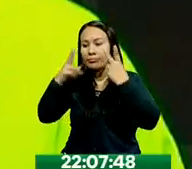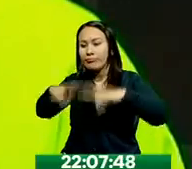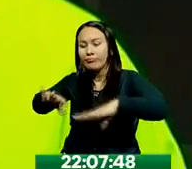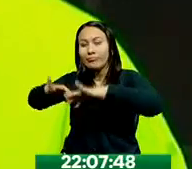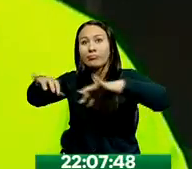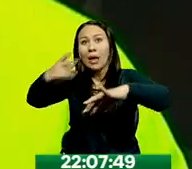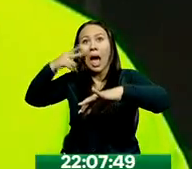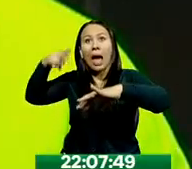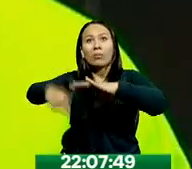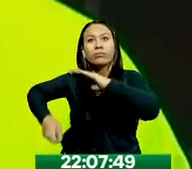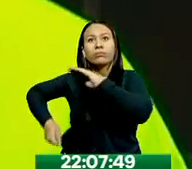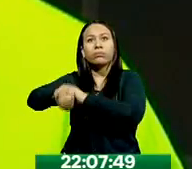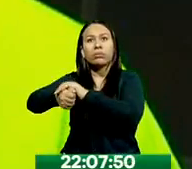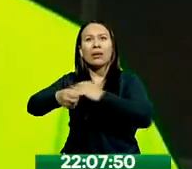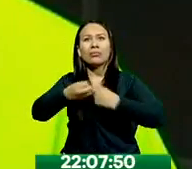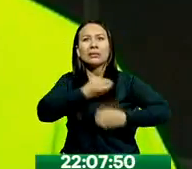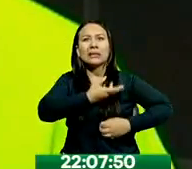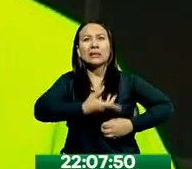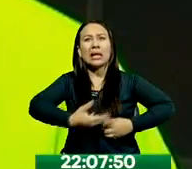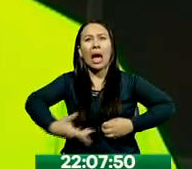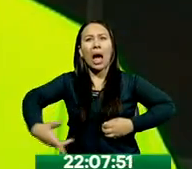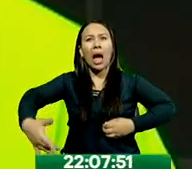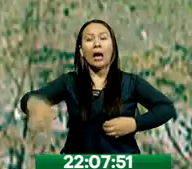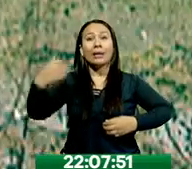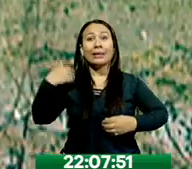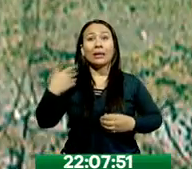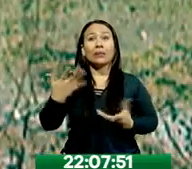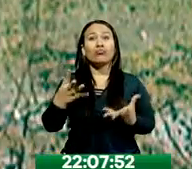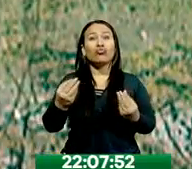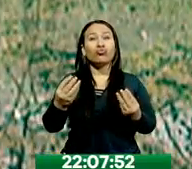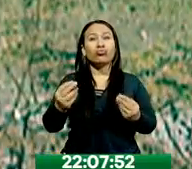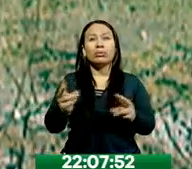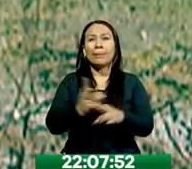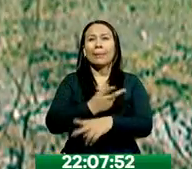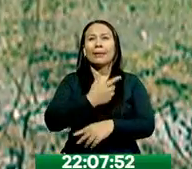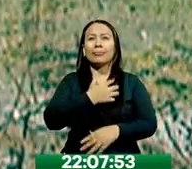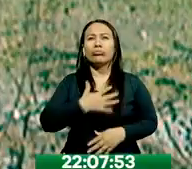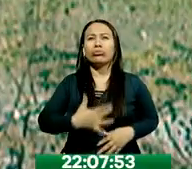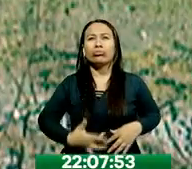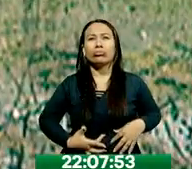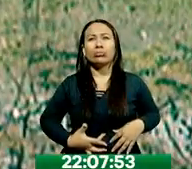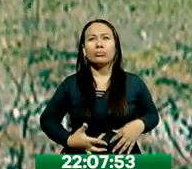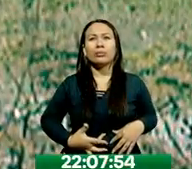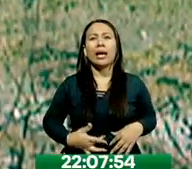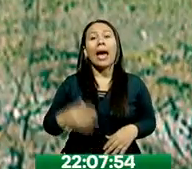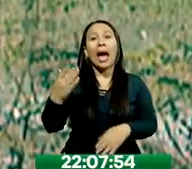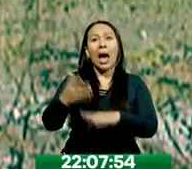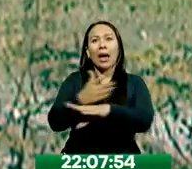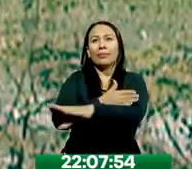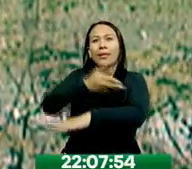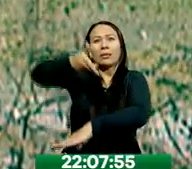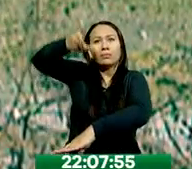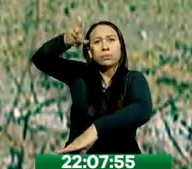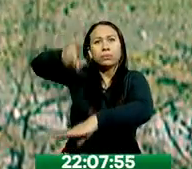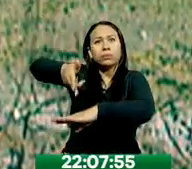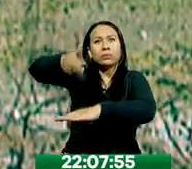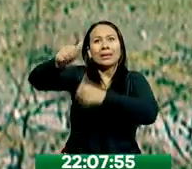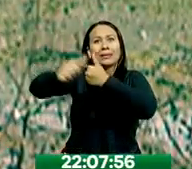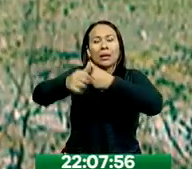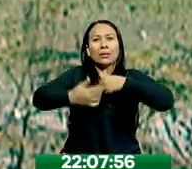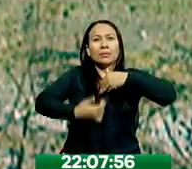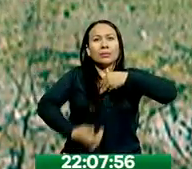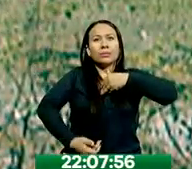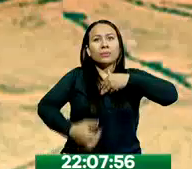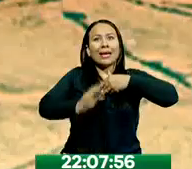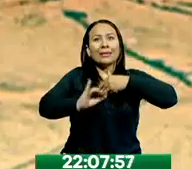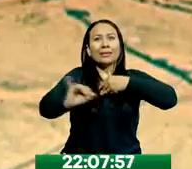presumiblemente murió desangrado porque presenta una herida igualmente de arma de fuego a la altura del tórax lado